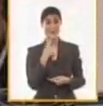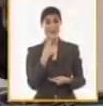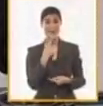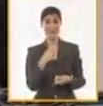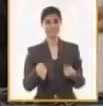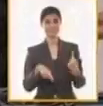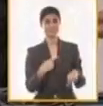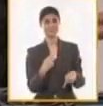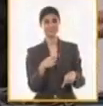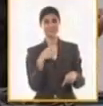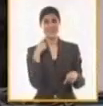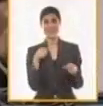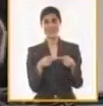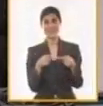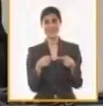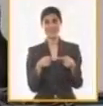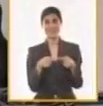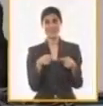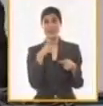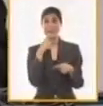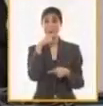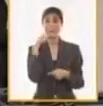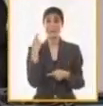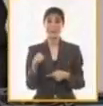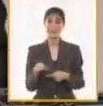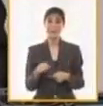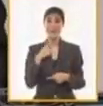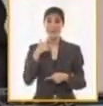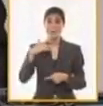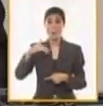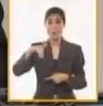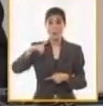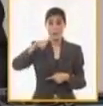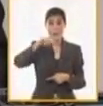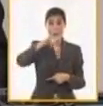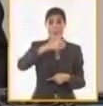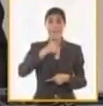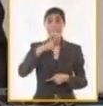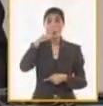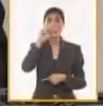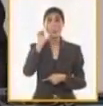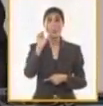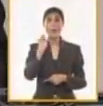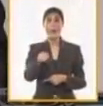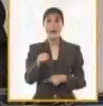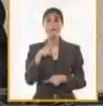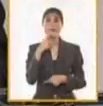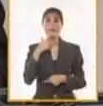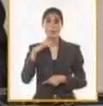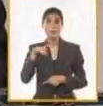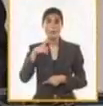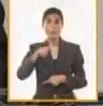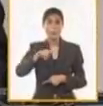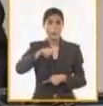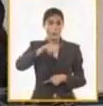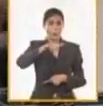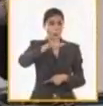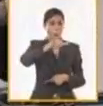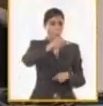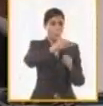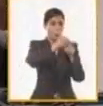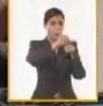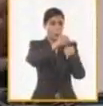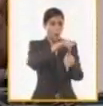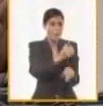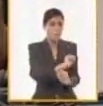ataques en gran escala con drones desde Ucrania hacia varias regiones fronterizas, incluso hasta la región de Moscú,